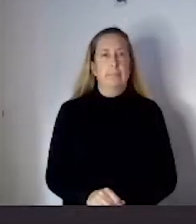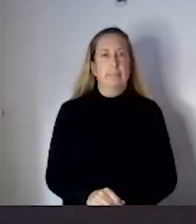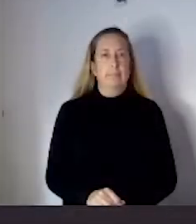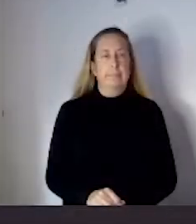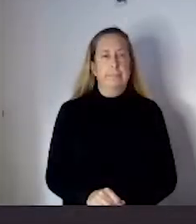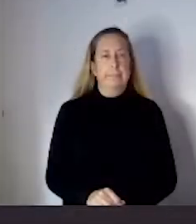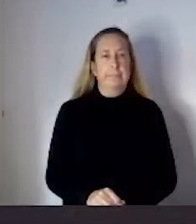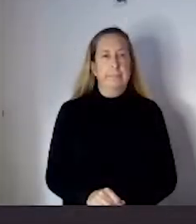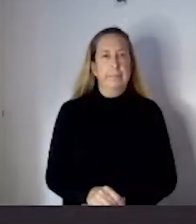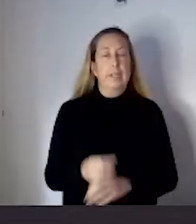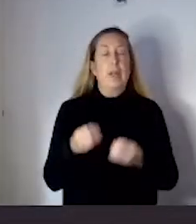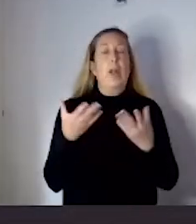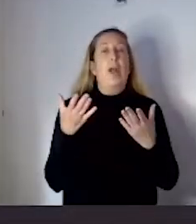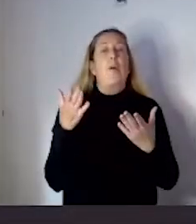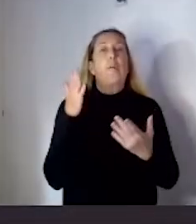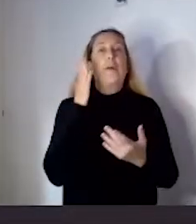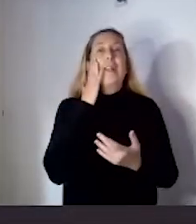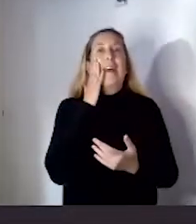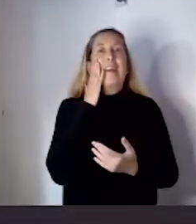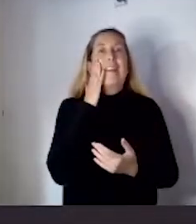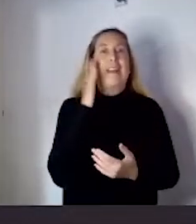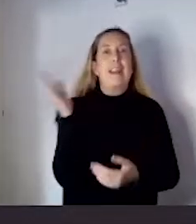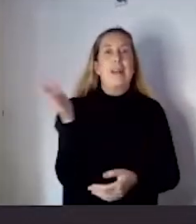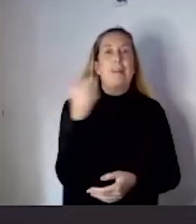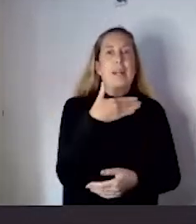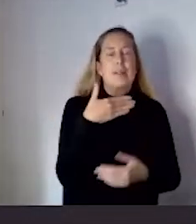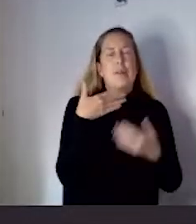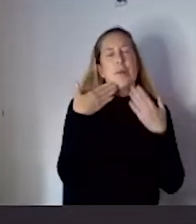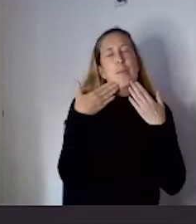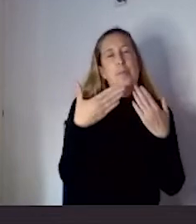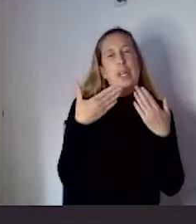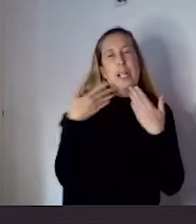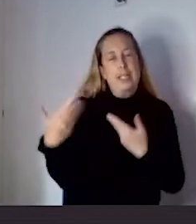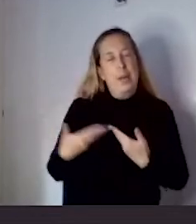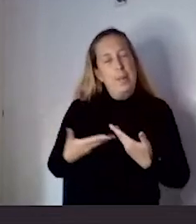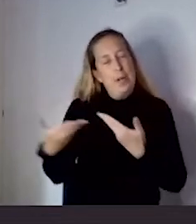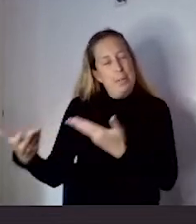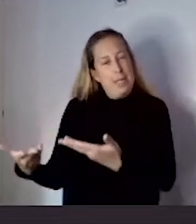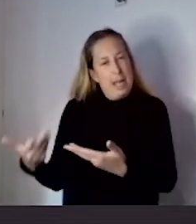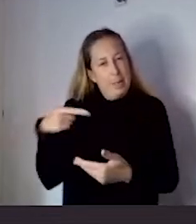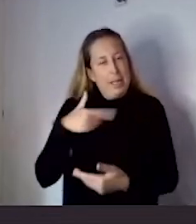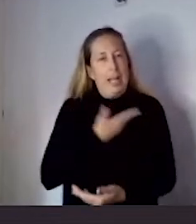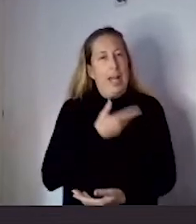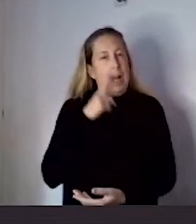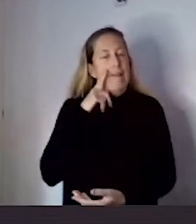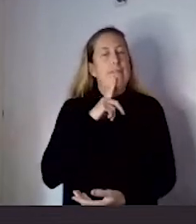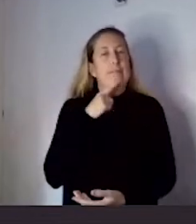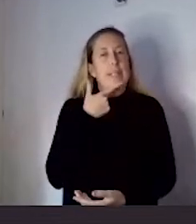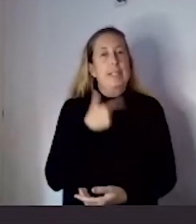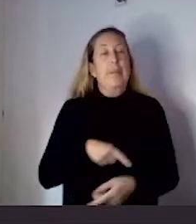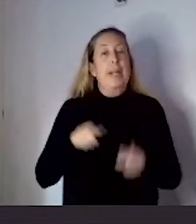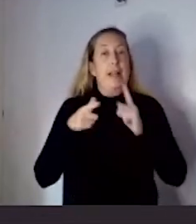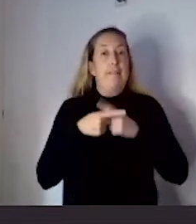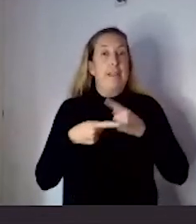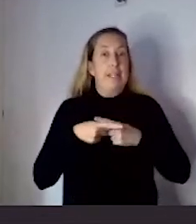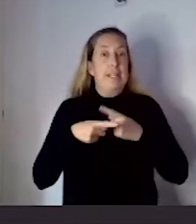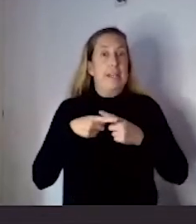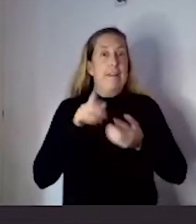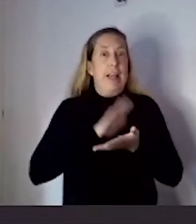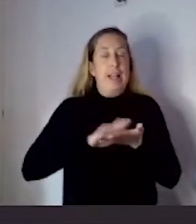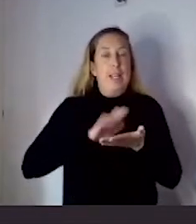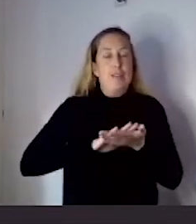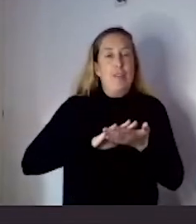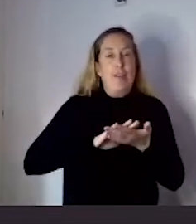muy buenas tardes a todos y muchas gracias por la invitación a fitz para el festival de innovación y tecnología para impacto